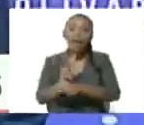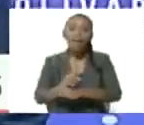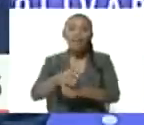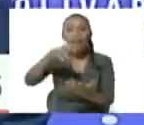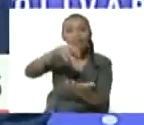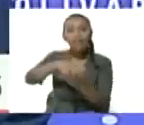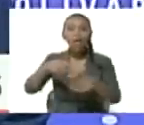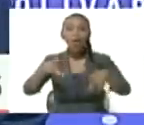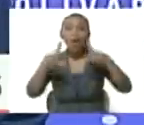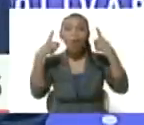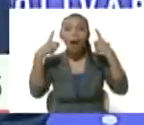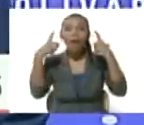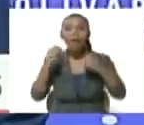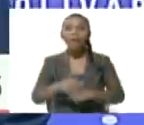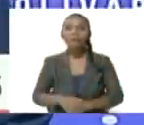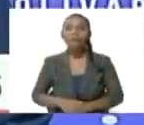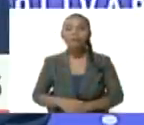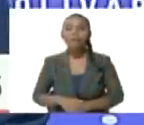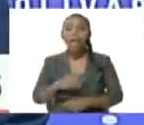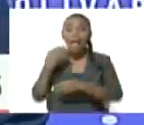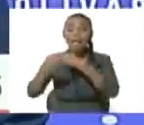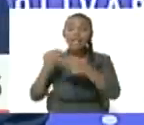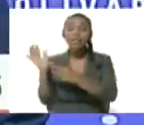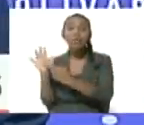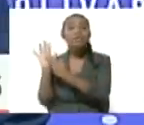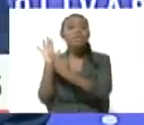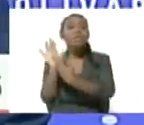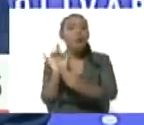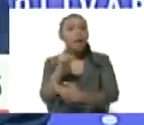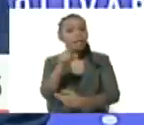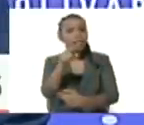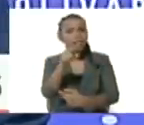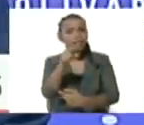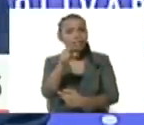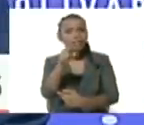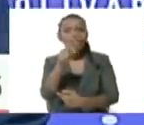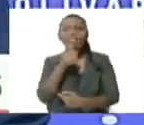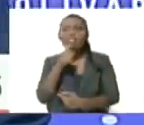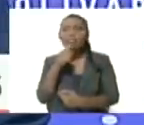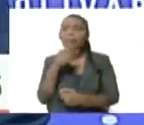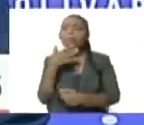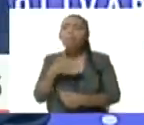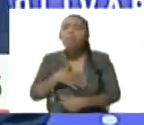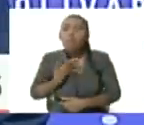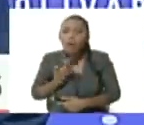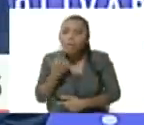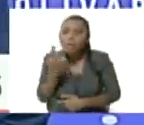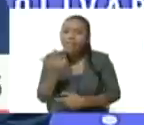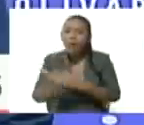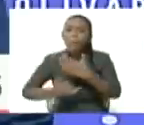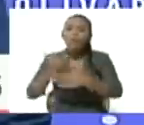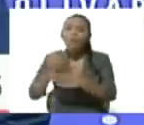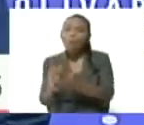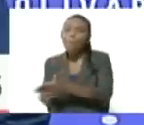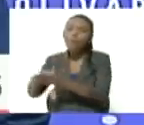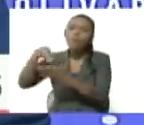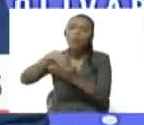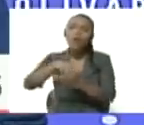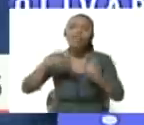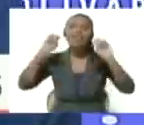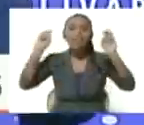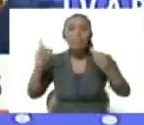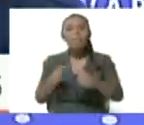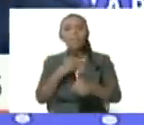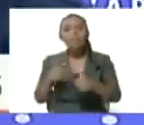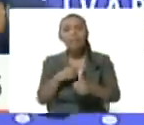Guaira. Luis José hizo referencia a ti, Terán. ¿Qué me puedes decir de los proyectos que están levantando? ¿Cuáles son los temas principales